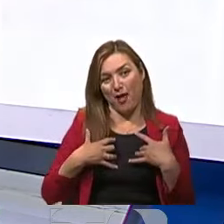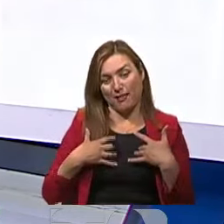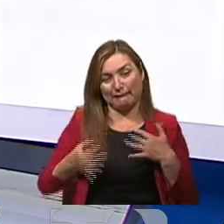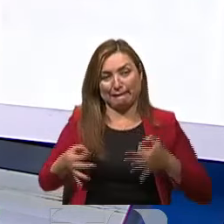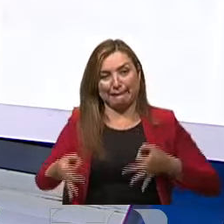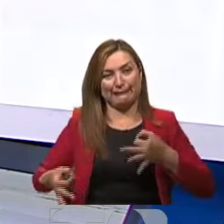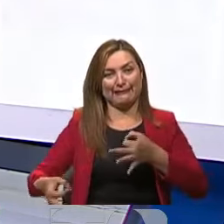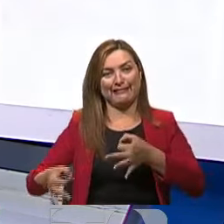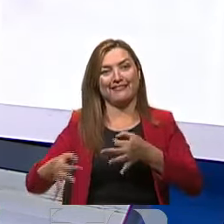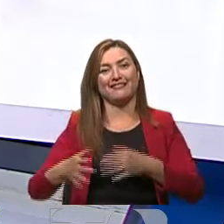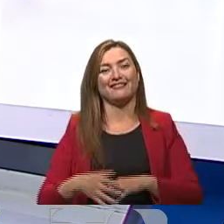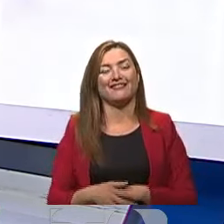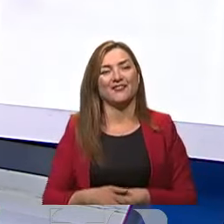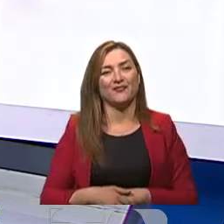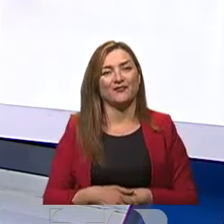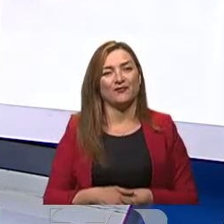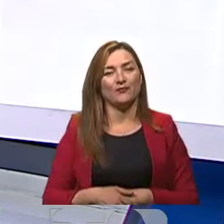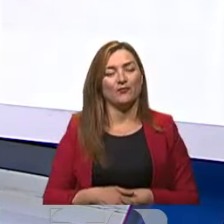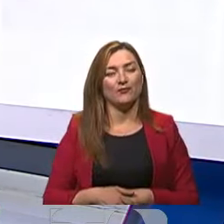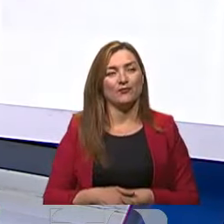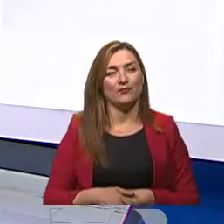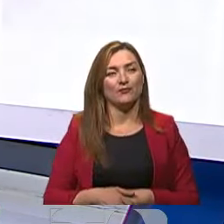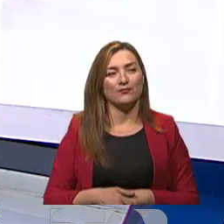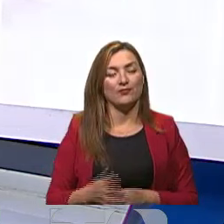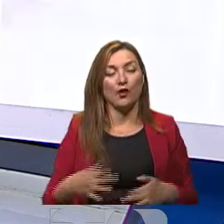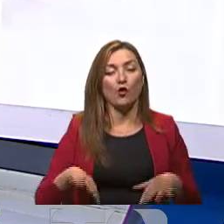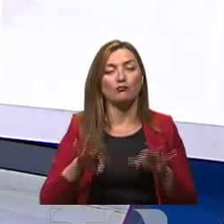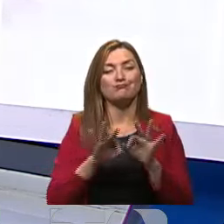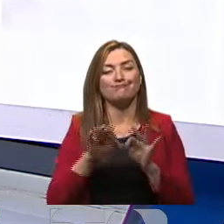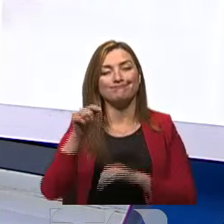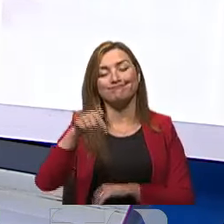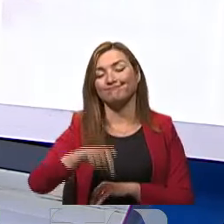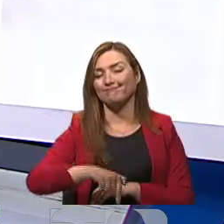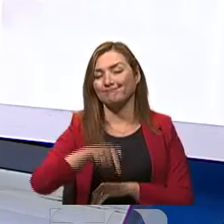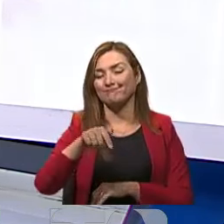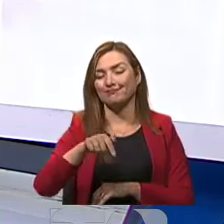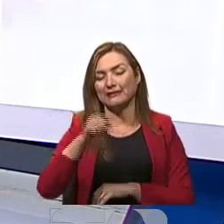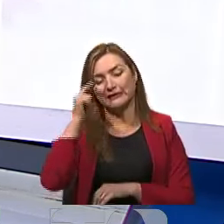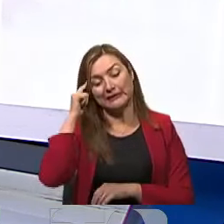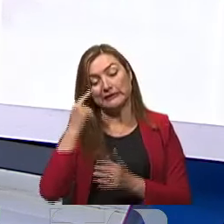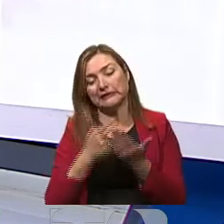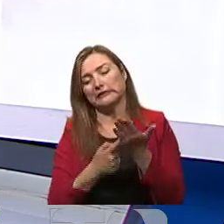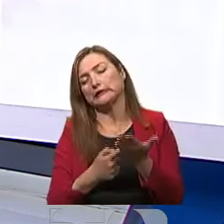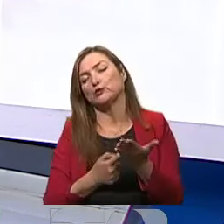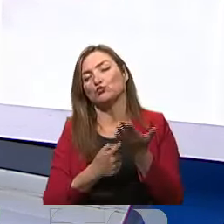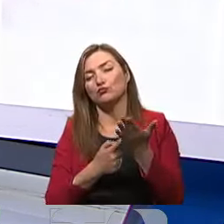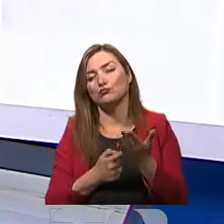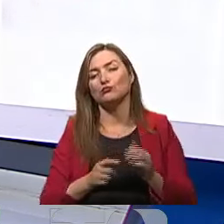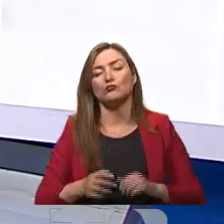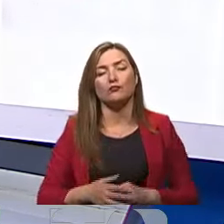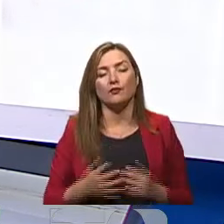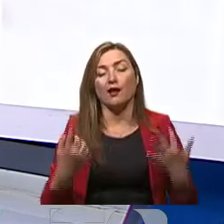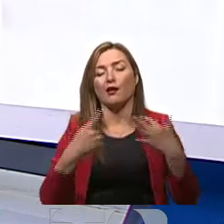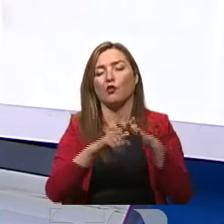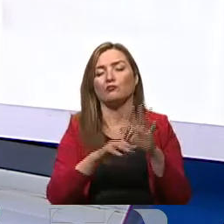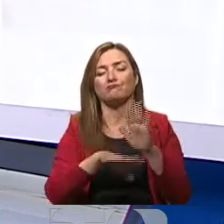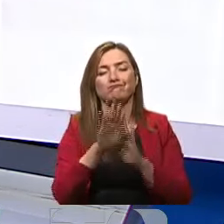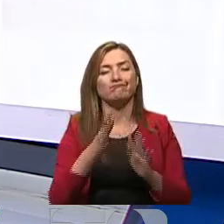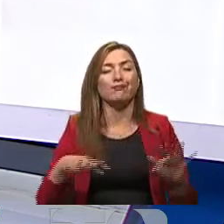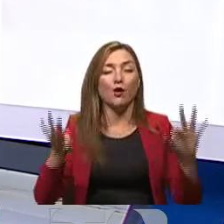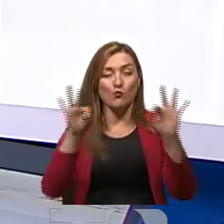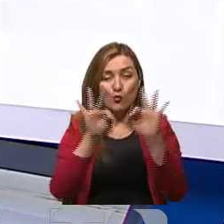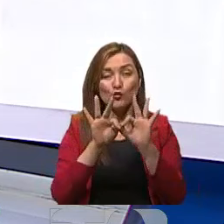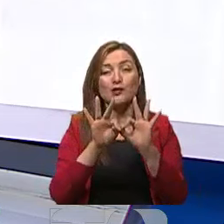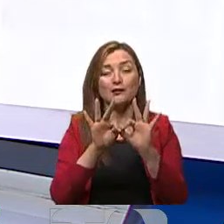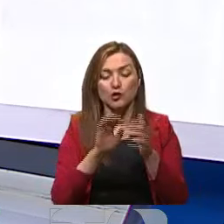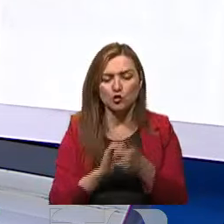¿no? La combina. Lo importante de eso, llevar hoy esta reflexión a las casas y también a la inclusión, que es lo más importante. Exacto. Más